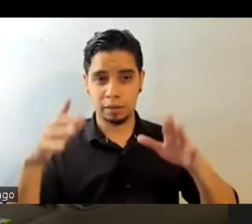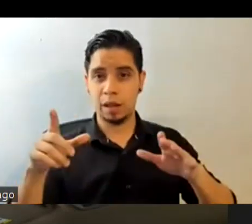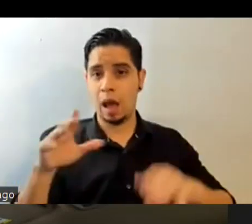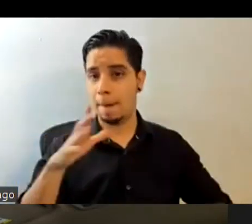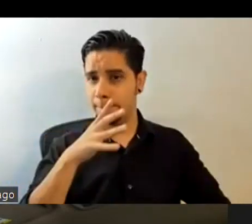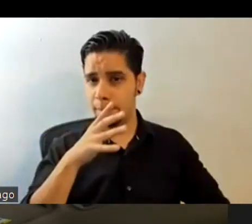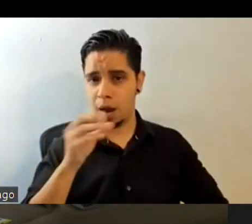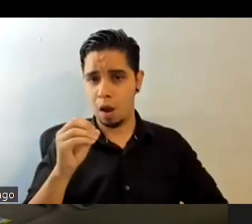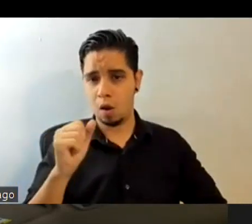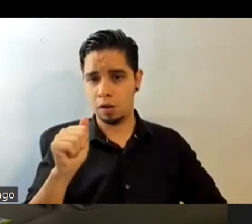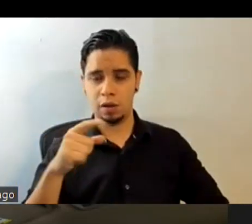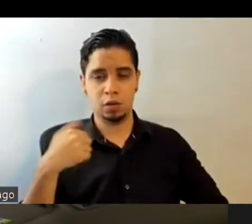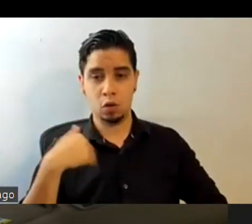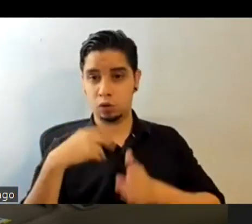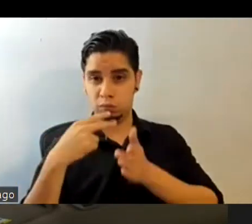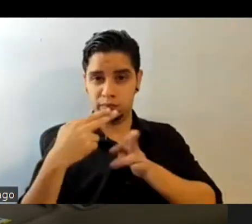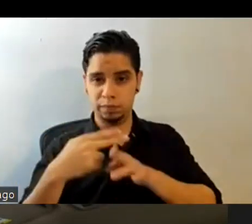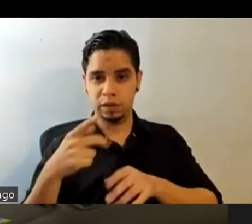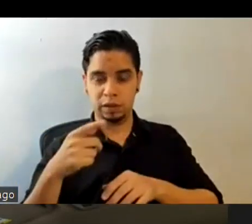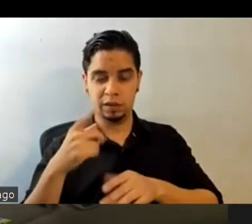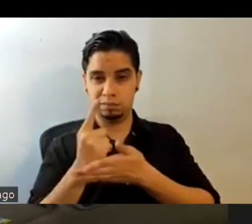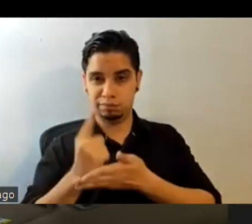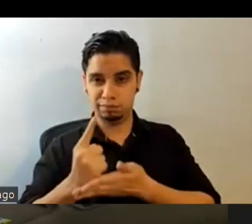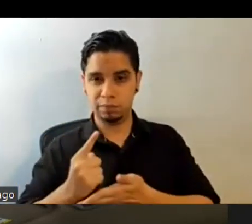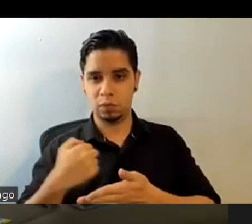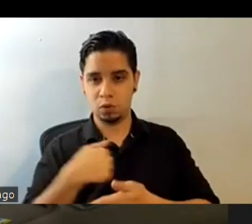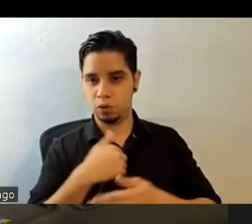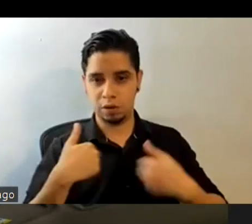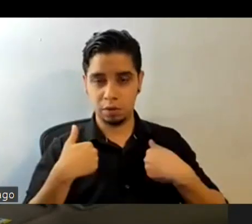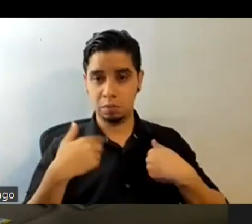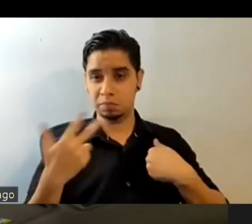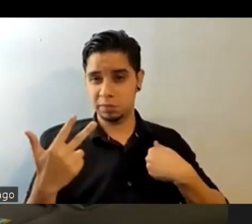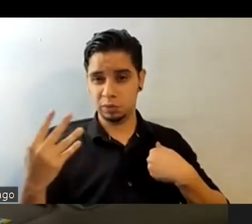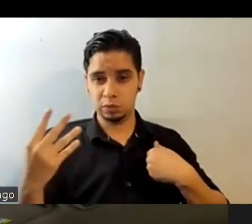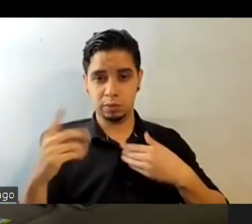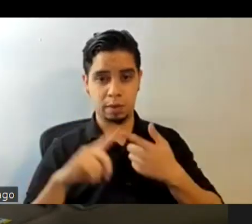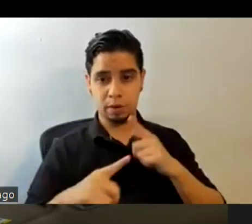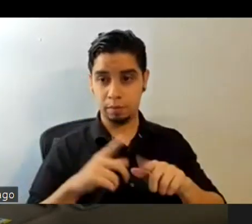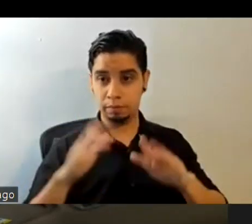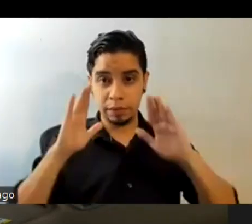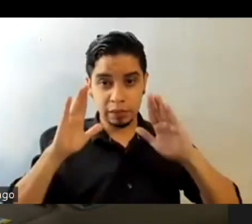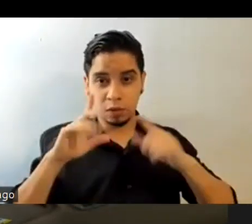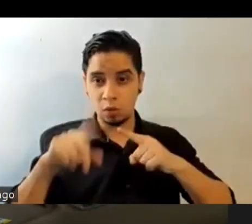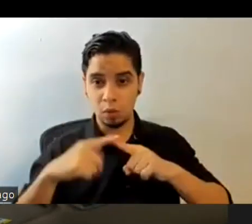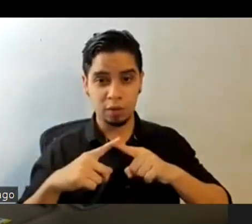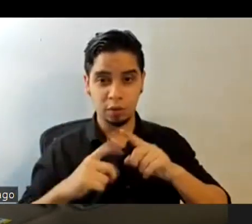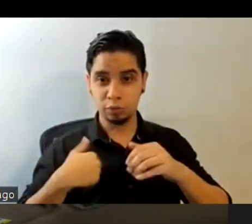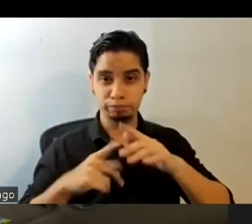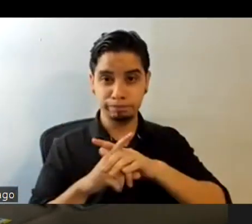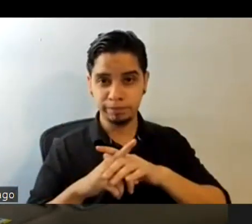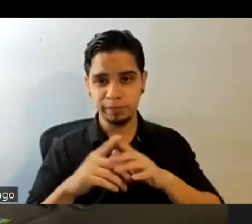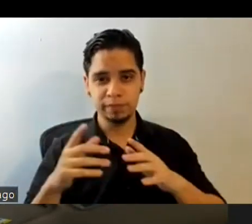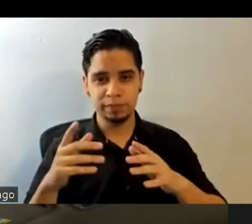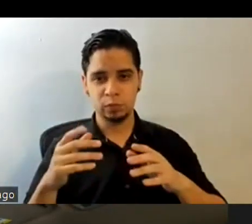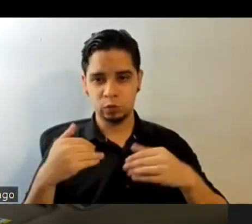Y le pusimos ese título y todas las semanas salía 2 o 3 de mis compañeros y todo el mundo estaba pendiente. Mira, ¿cuándo salgo yo? ¿Cuándo salgo yo?